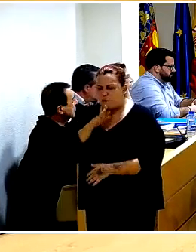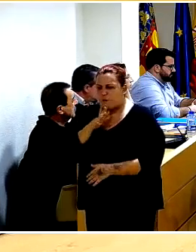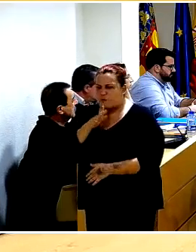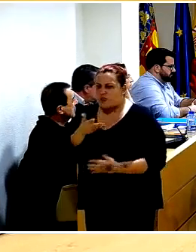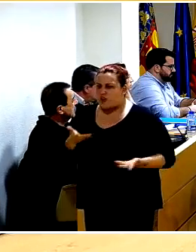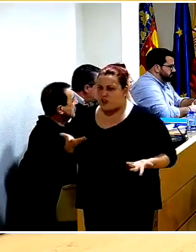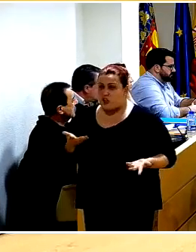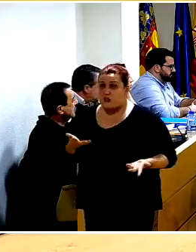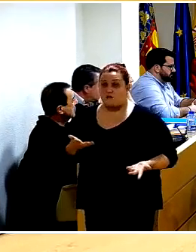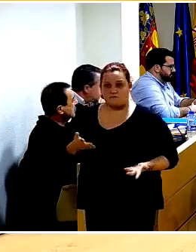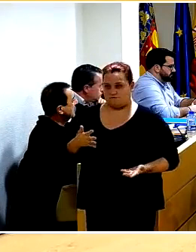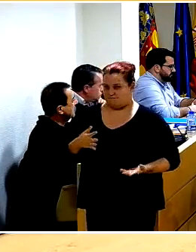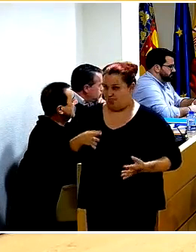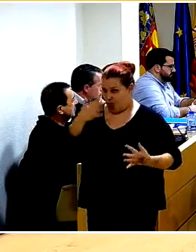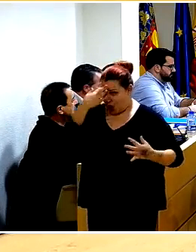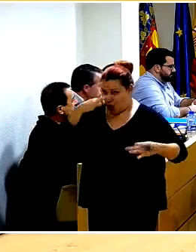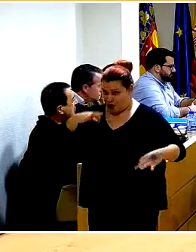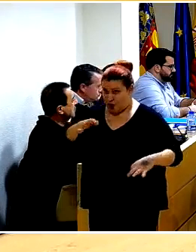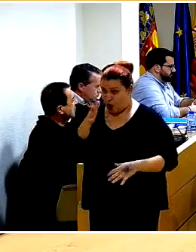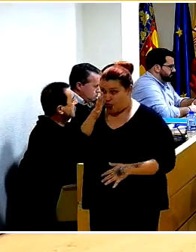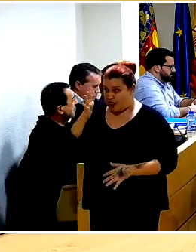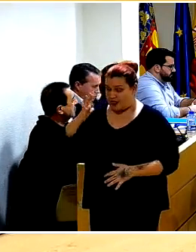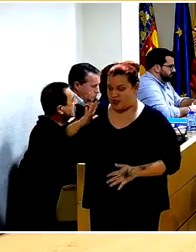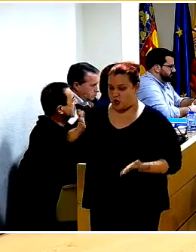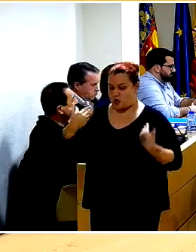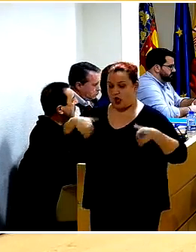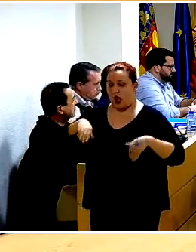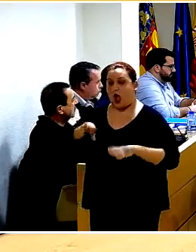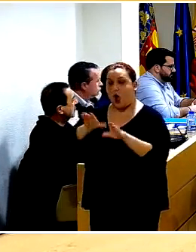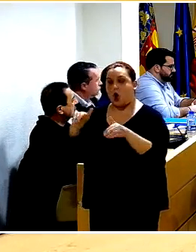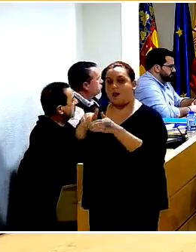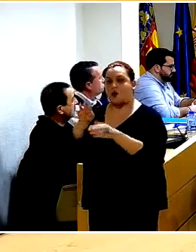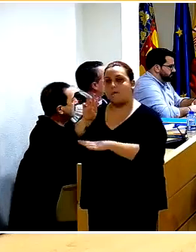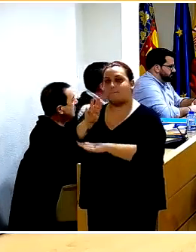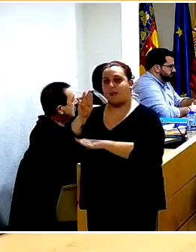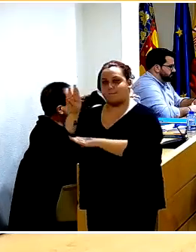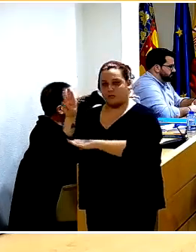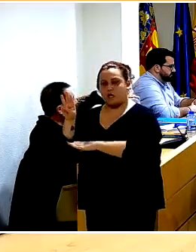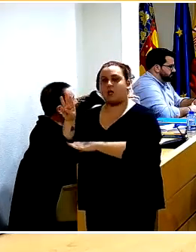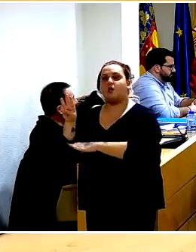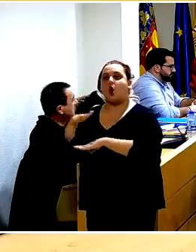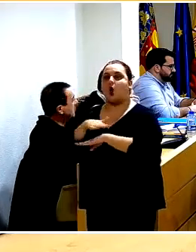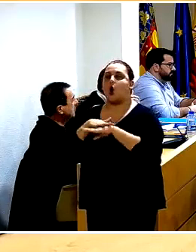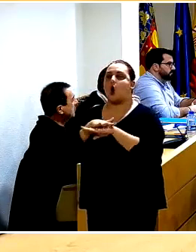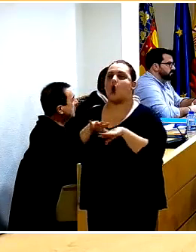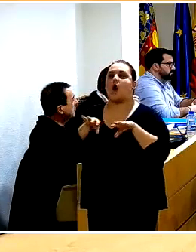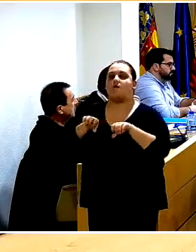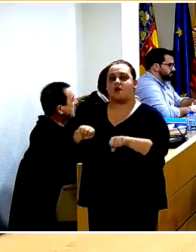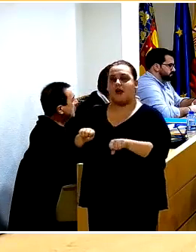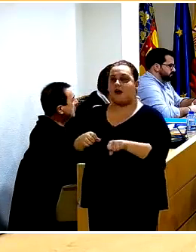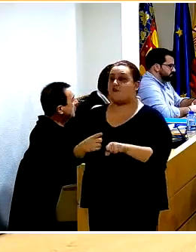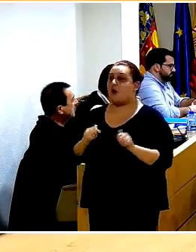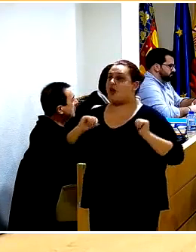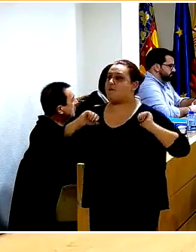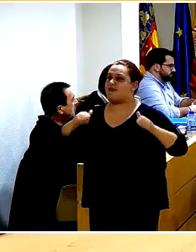nosotros desde hace 5 años, ya lo empezamos cuando el Gobierno Popular estuvo gobernando, empezamos con toda